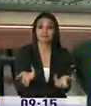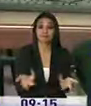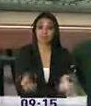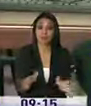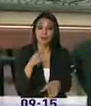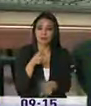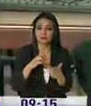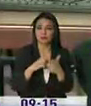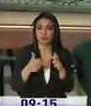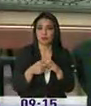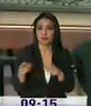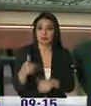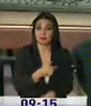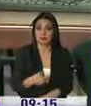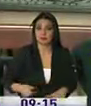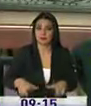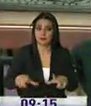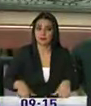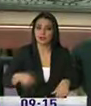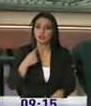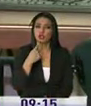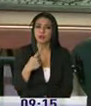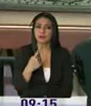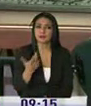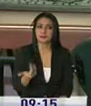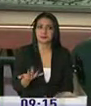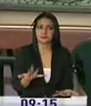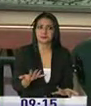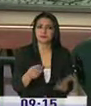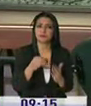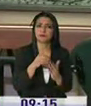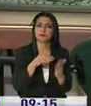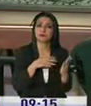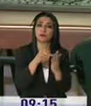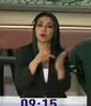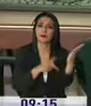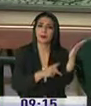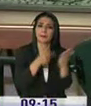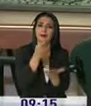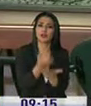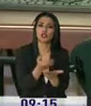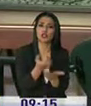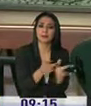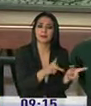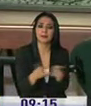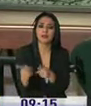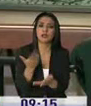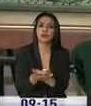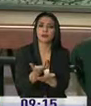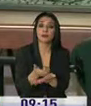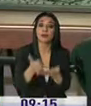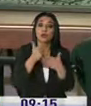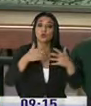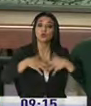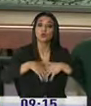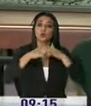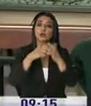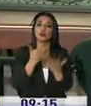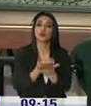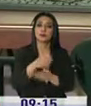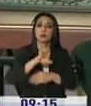el presidente Moreno no nos dice cuál va a ser el programa económico que permita la reactivación del país. Estos son un conjunto